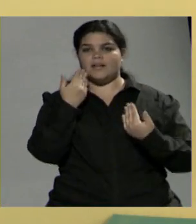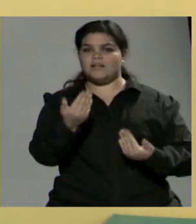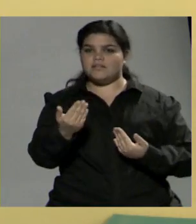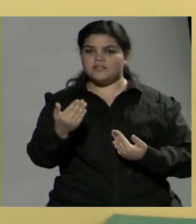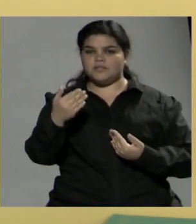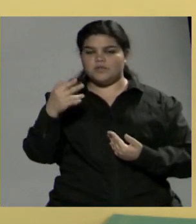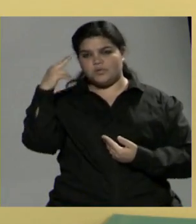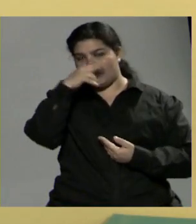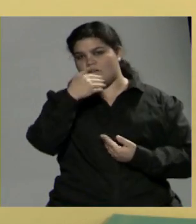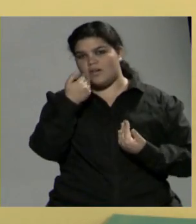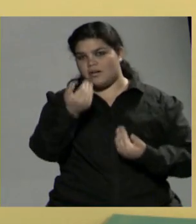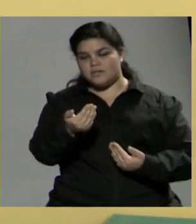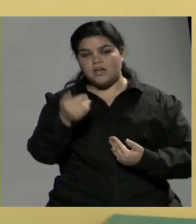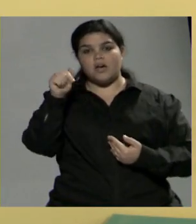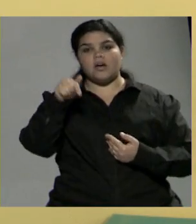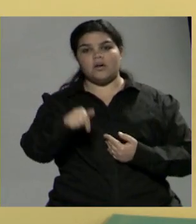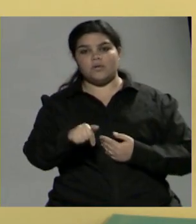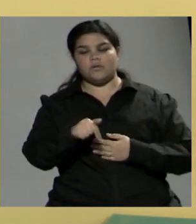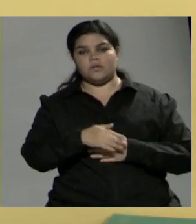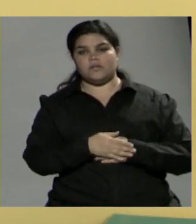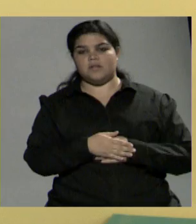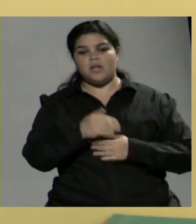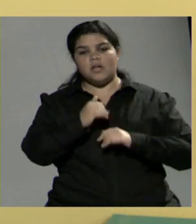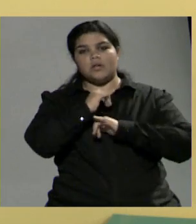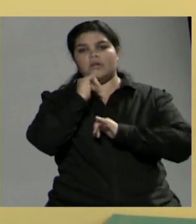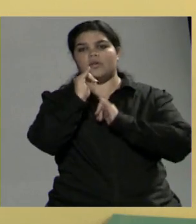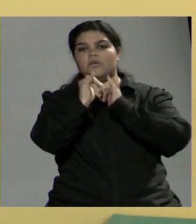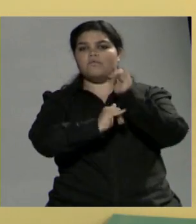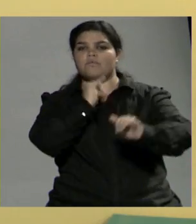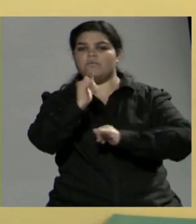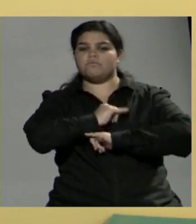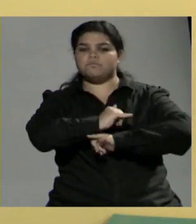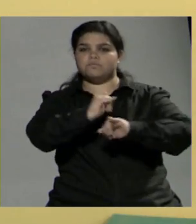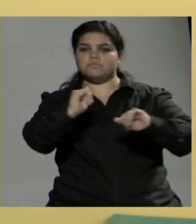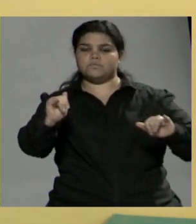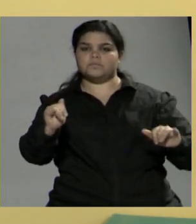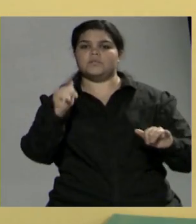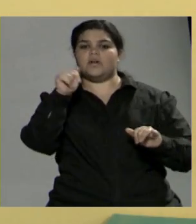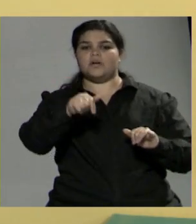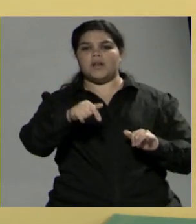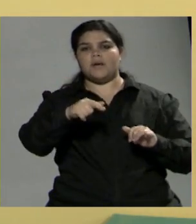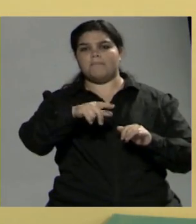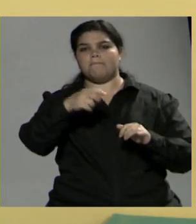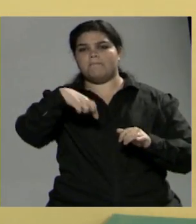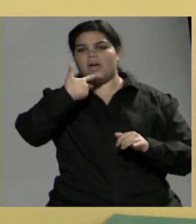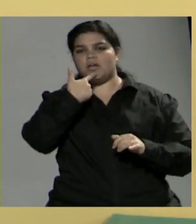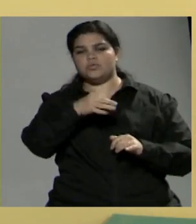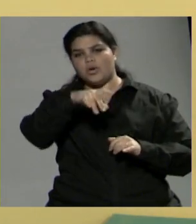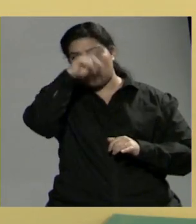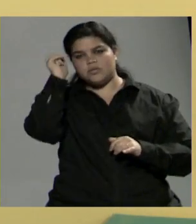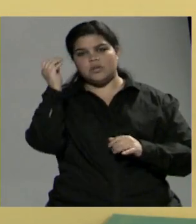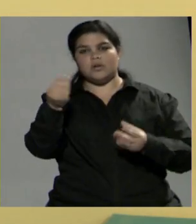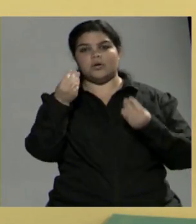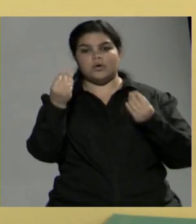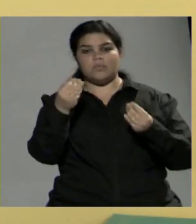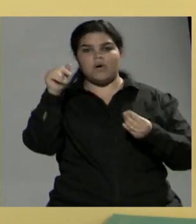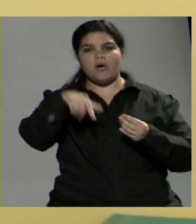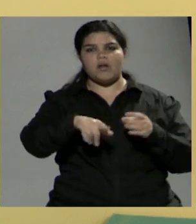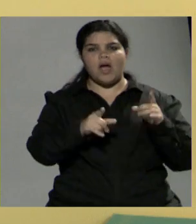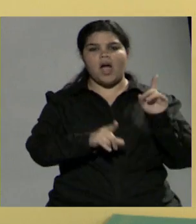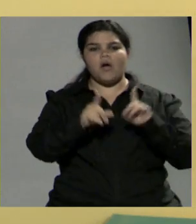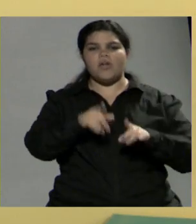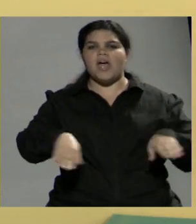empezar entonces a desarrollar esta información justamente de las PASO a nivel nacional. Bueno, hablamos y se escucha el término de